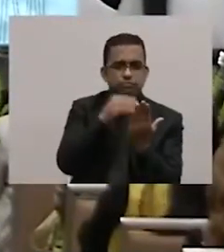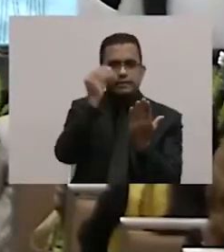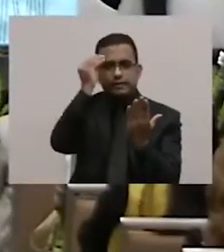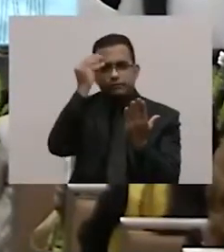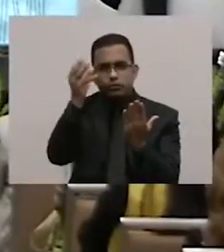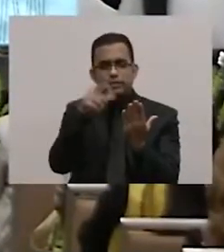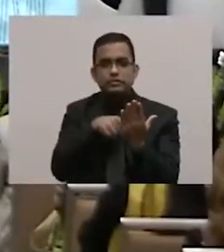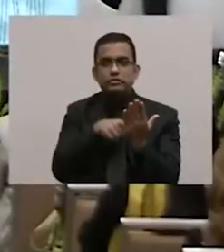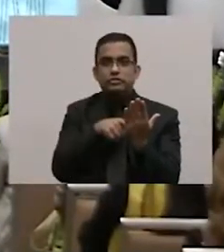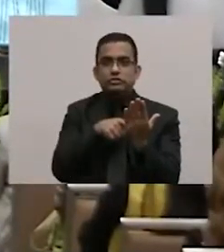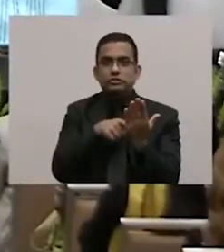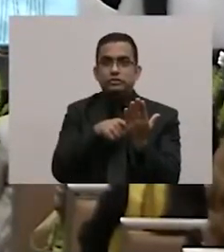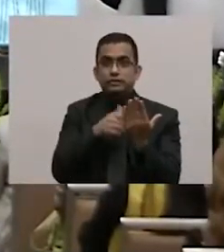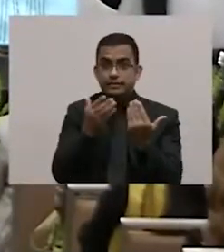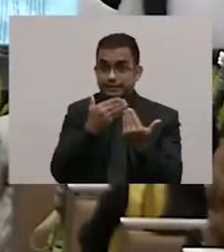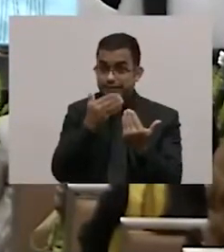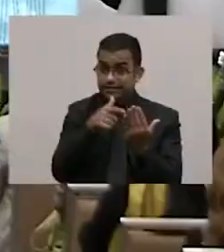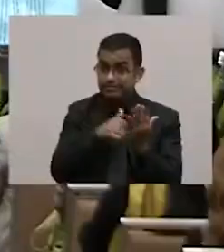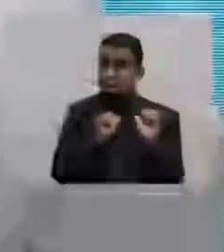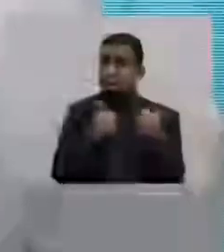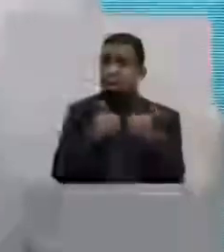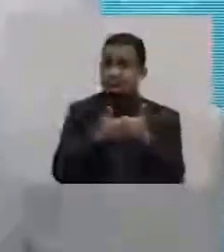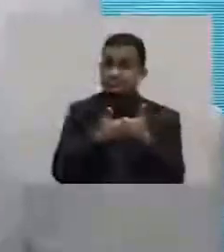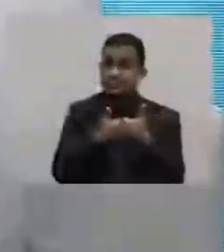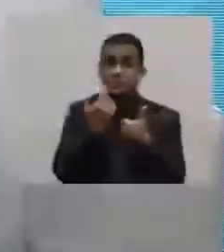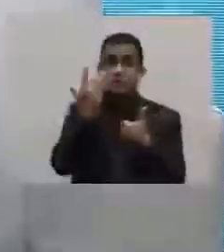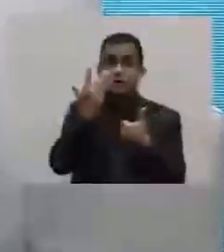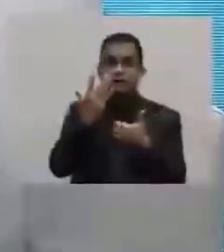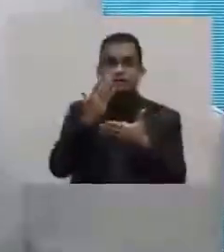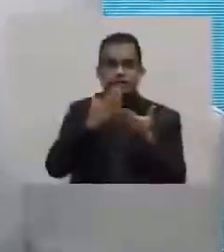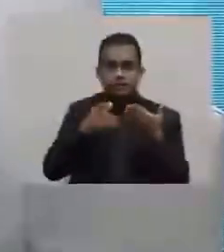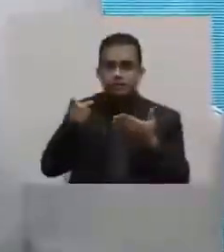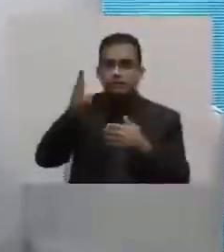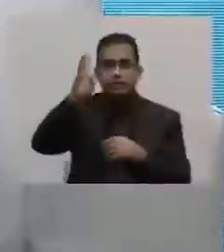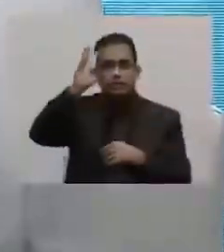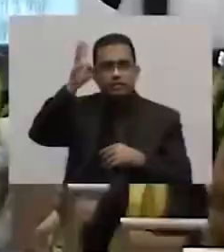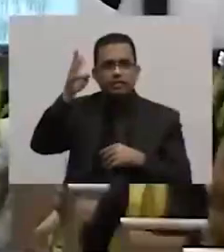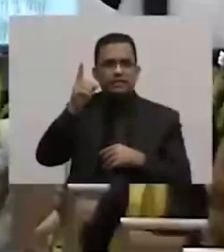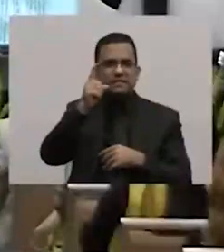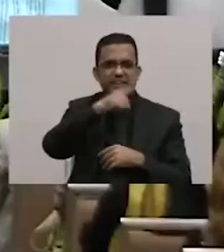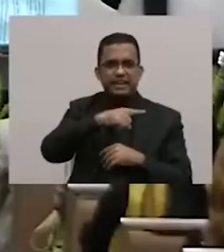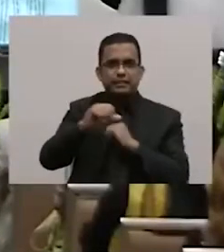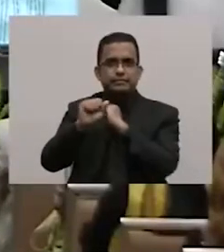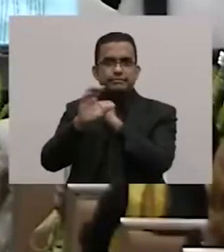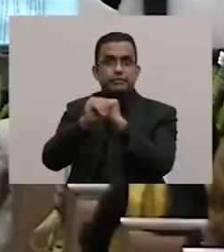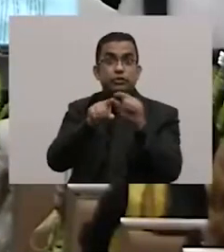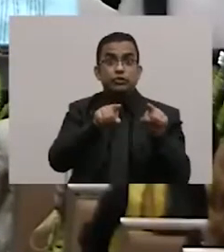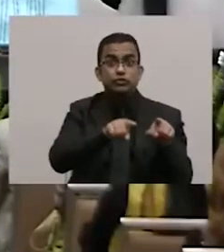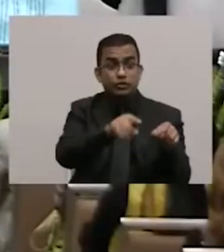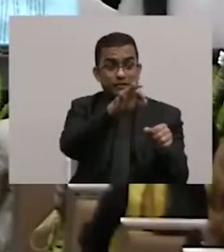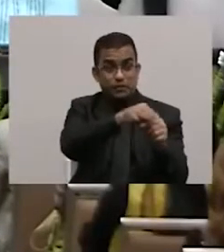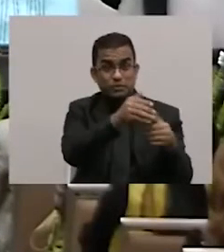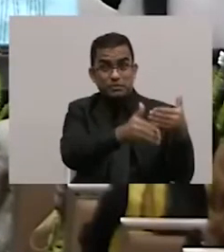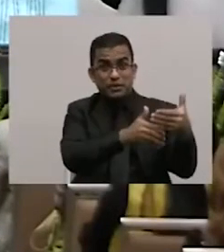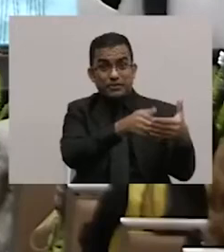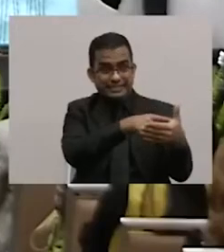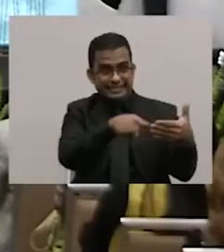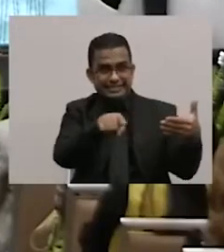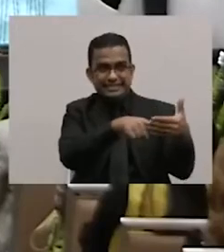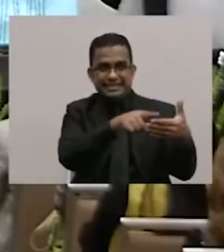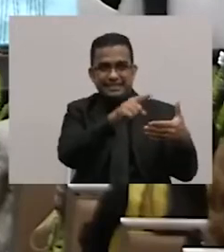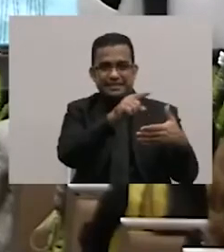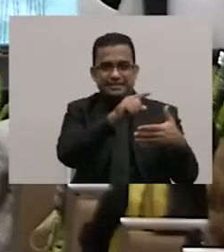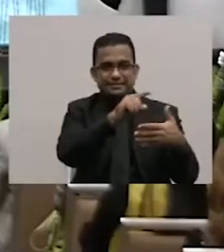el desafío que representan las noticias falsas, no solamente en la época electoral, sino durante todo